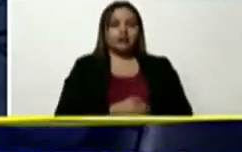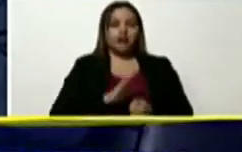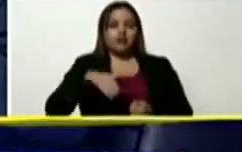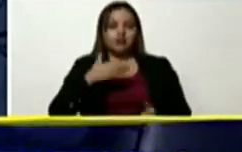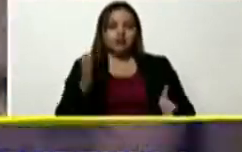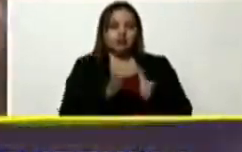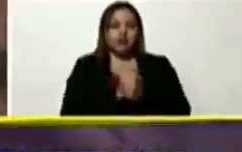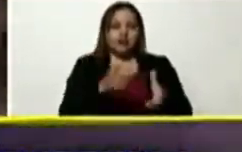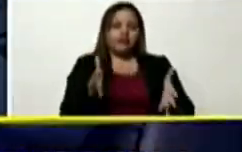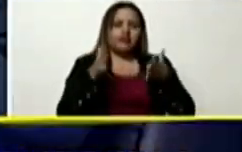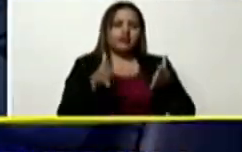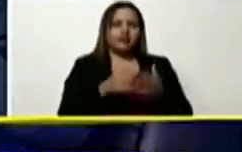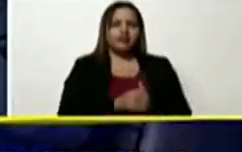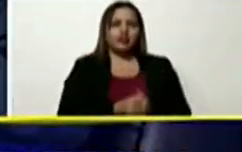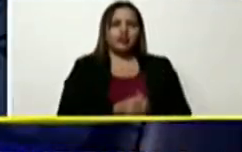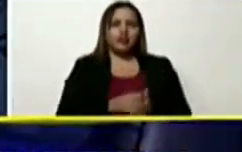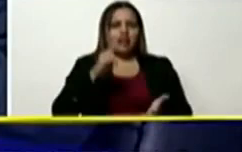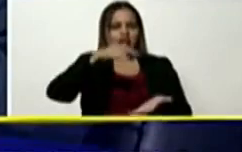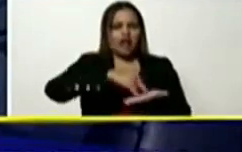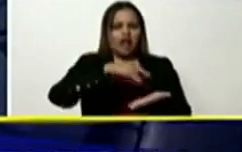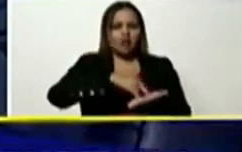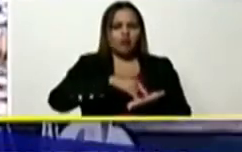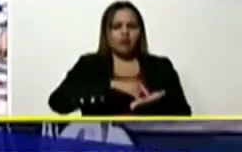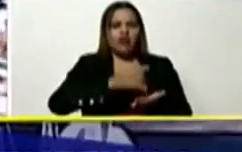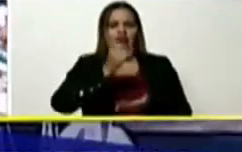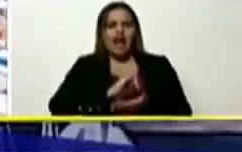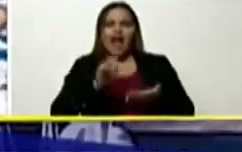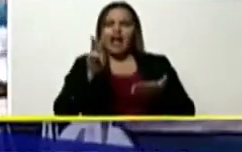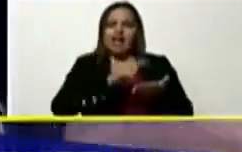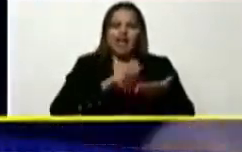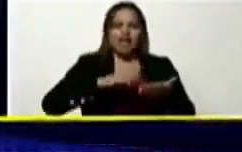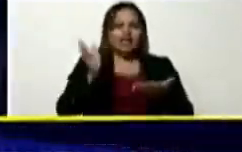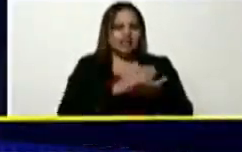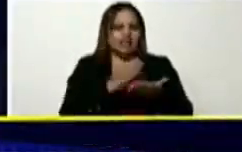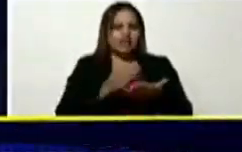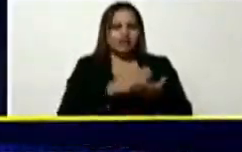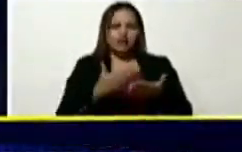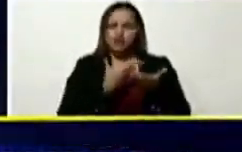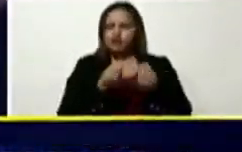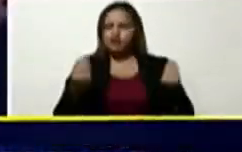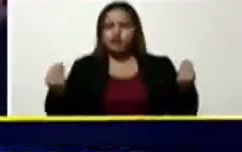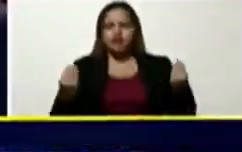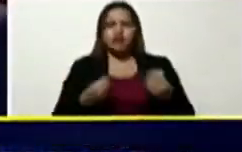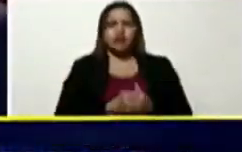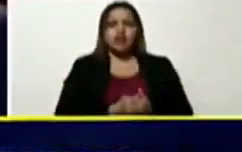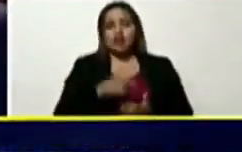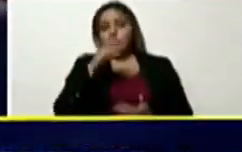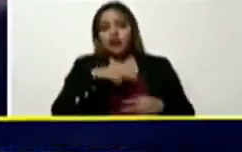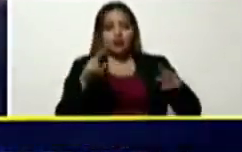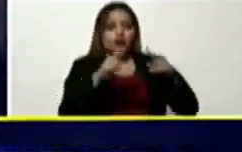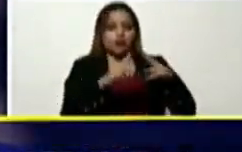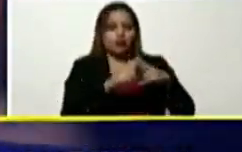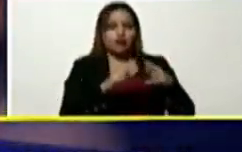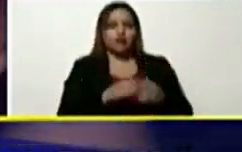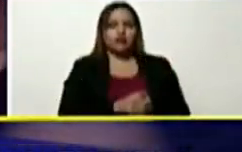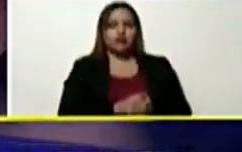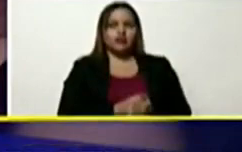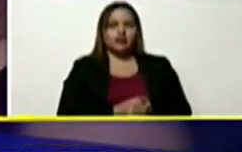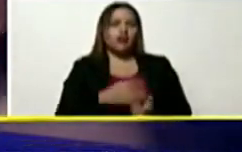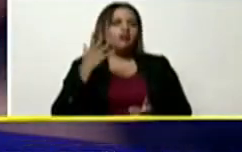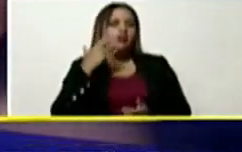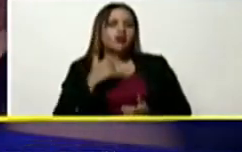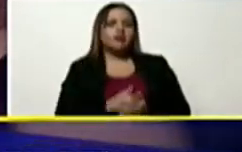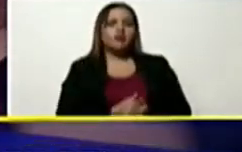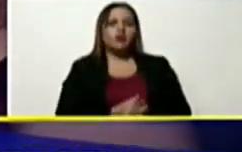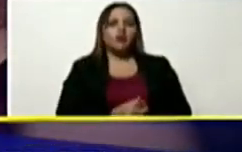la victoria en Carabobo. Bueno, tenemos libros que muchos desconocen, como por ejemplo de